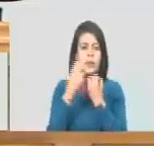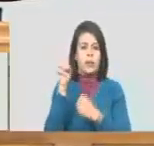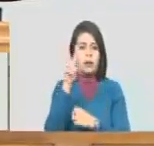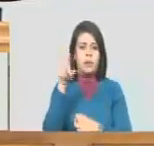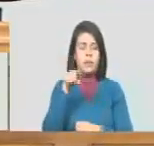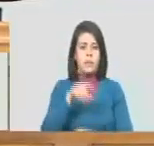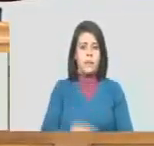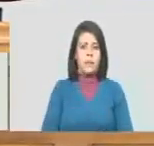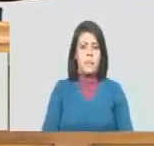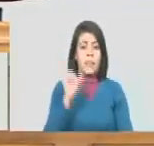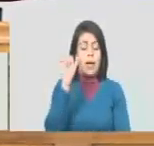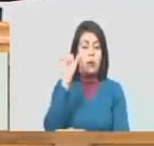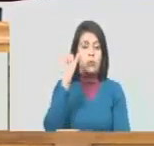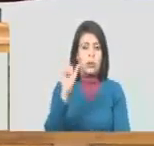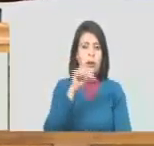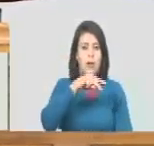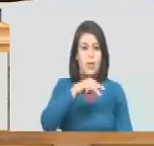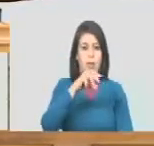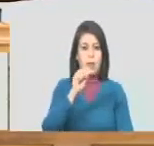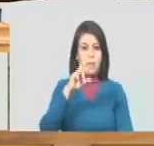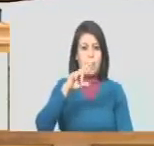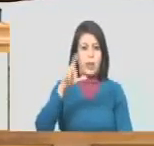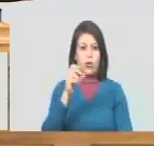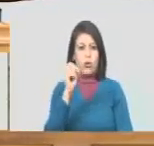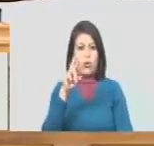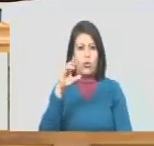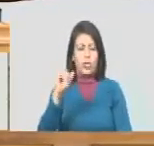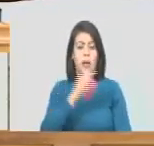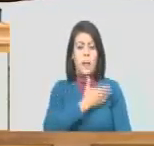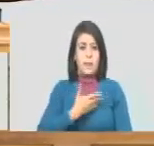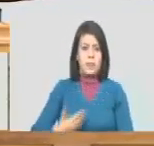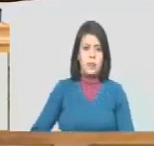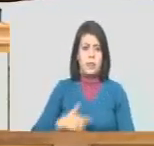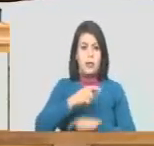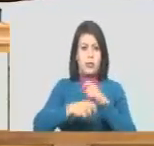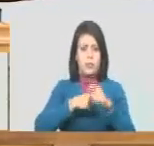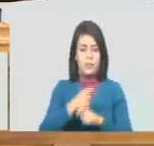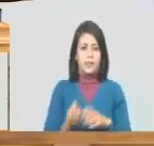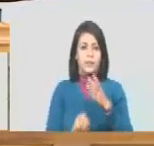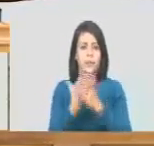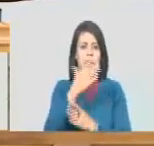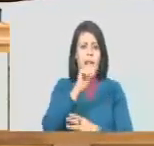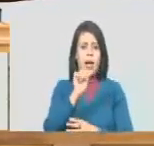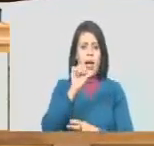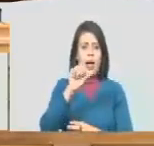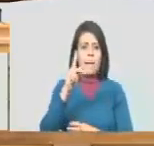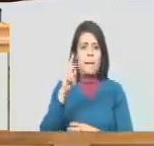Venezolana de Autismo, Margory Enríquez, presidenta de la Fundación